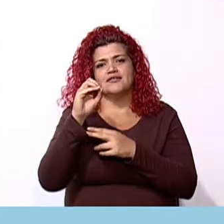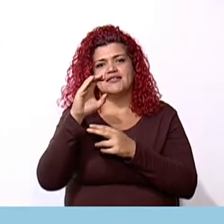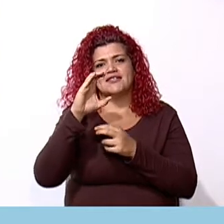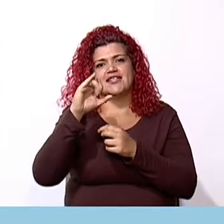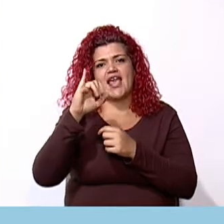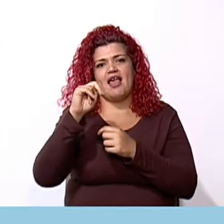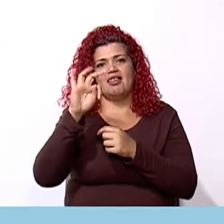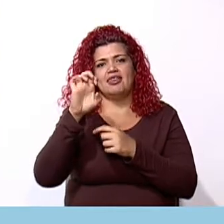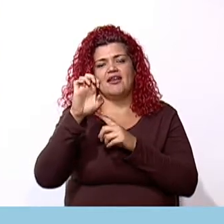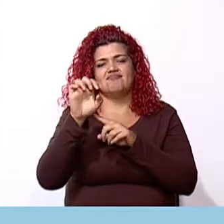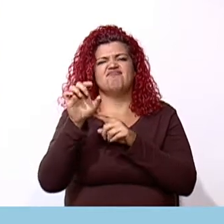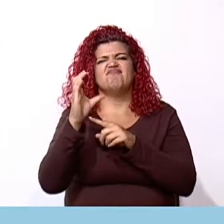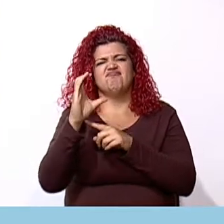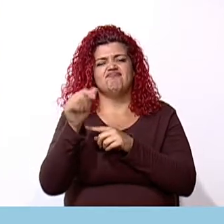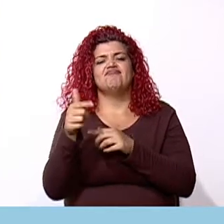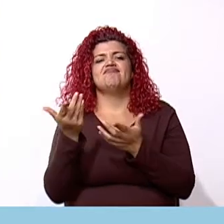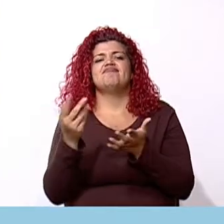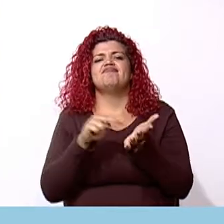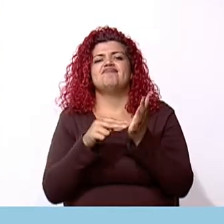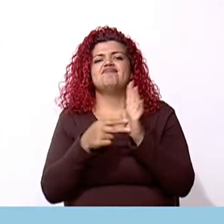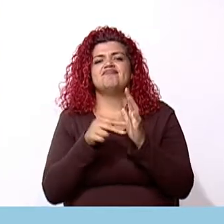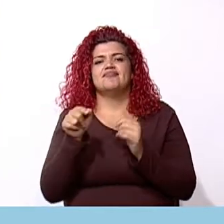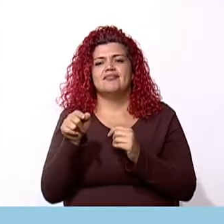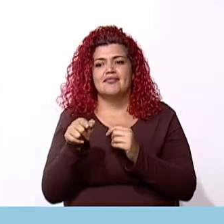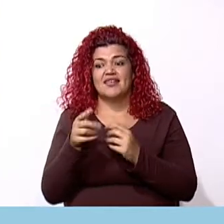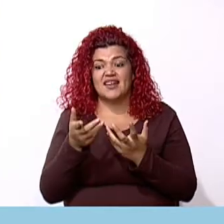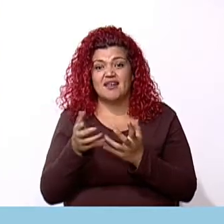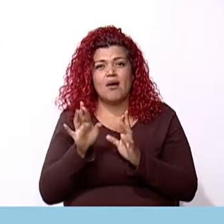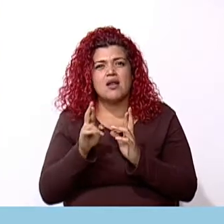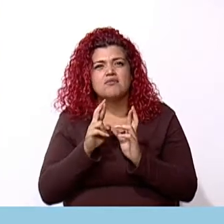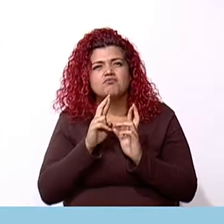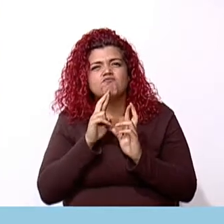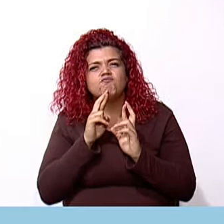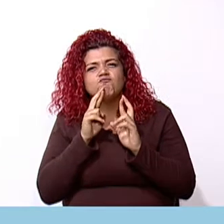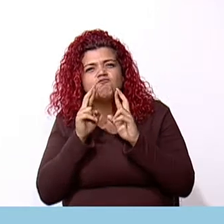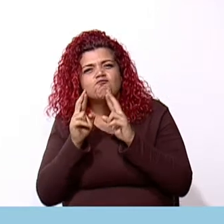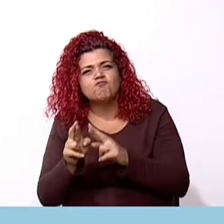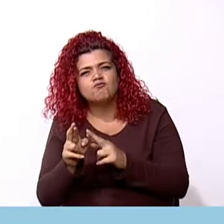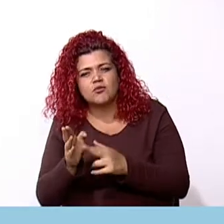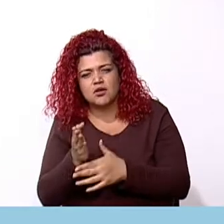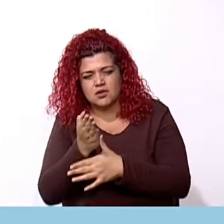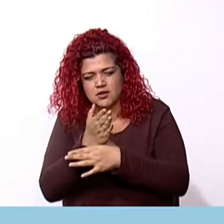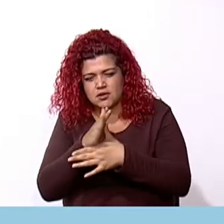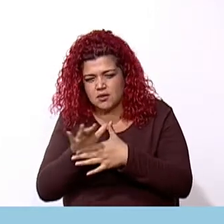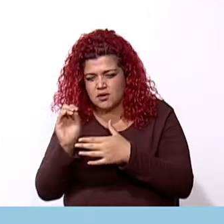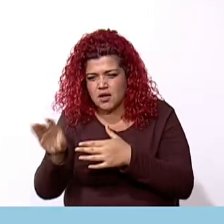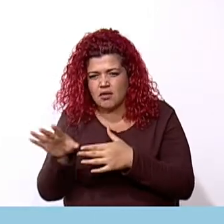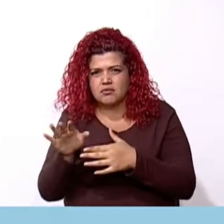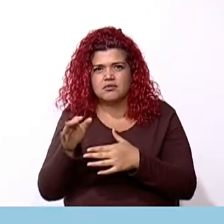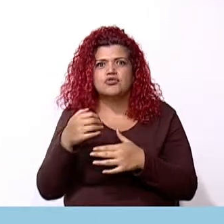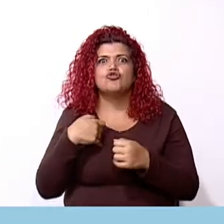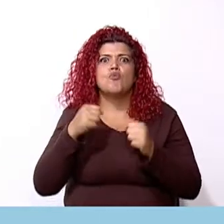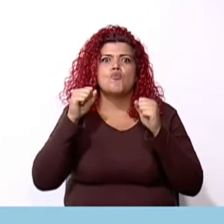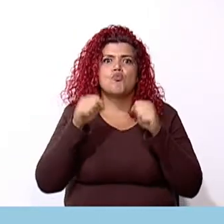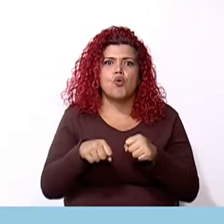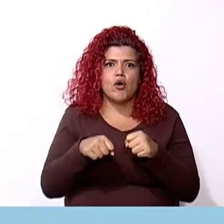El cociente va a ser el resultado de las partes en las que